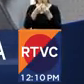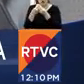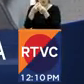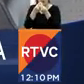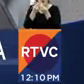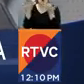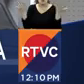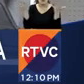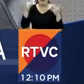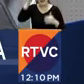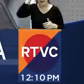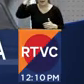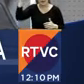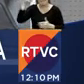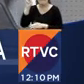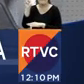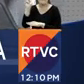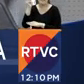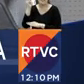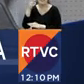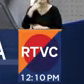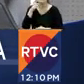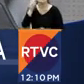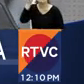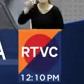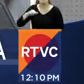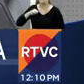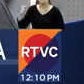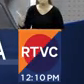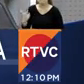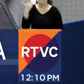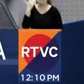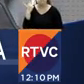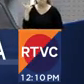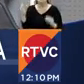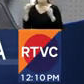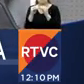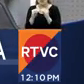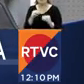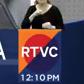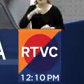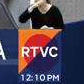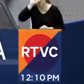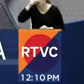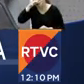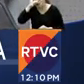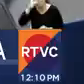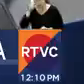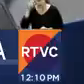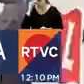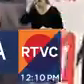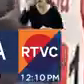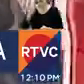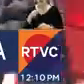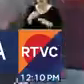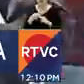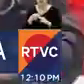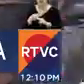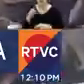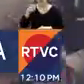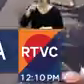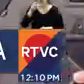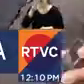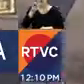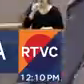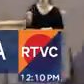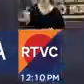de la investigación le imputó los delitos de porte y tráfico de estupefacientes. La concejala Gloria Estrada también estaría involucrada